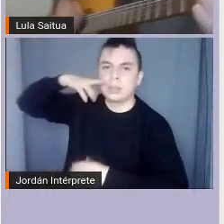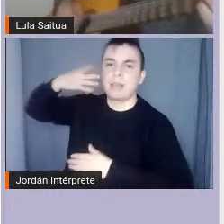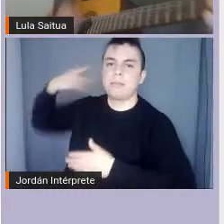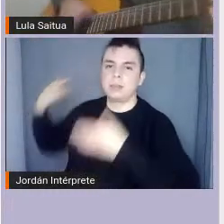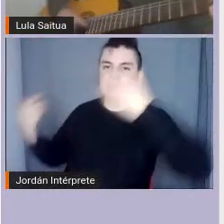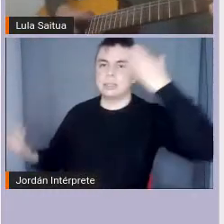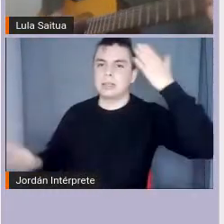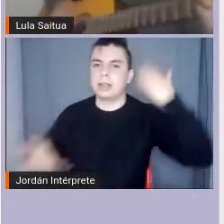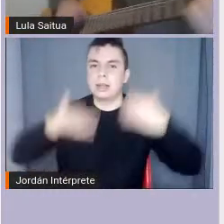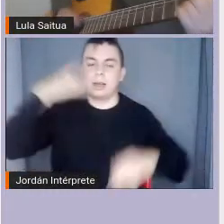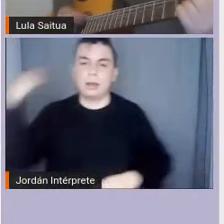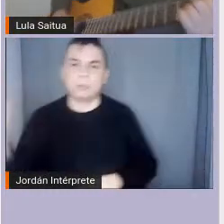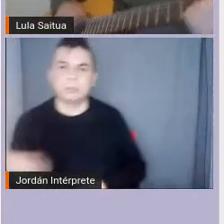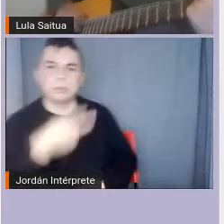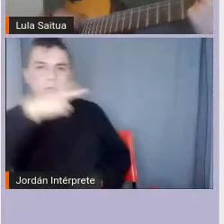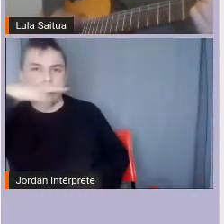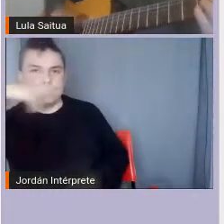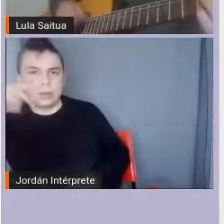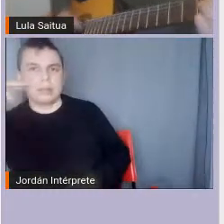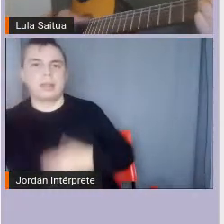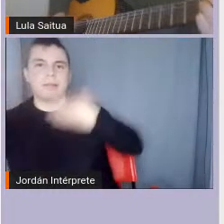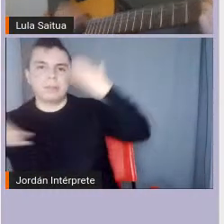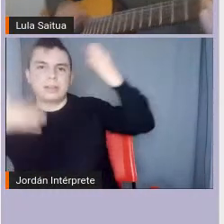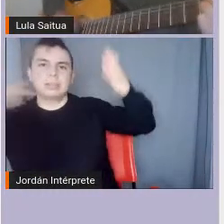perfumada y fresca,